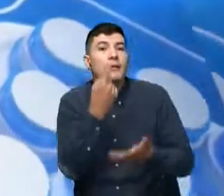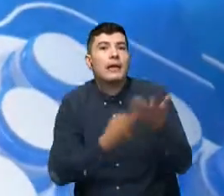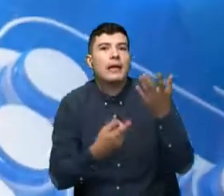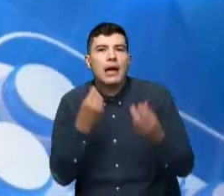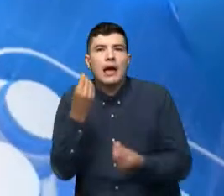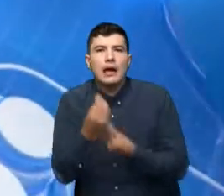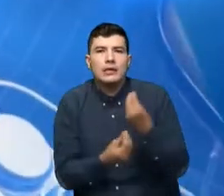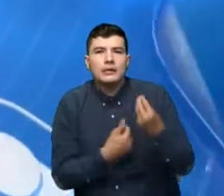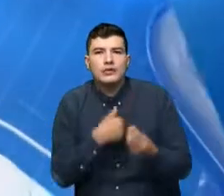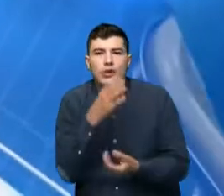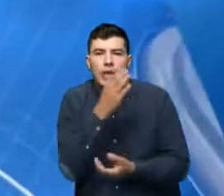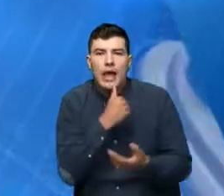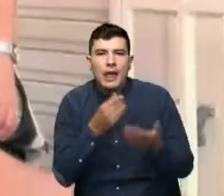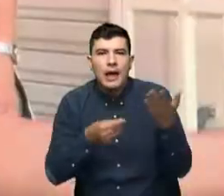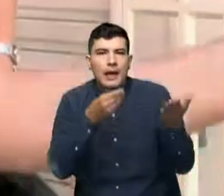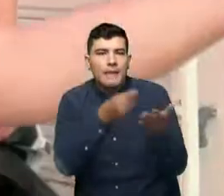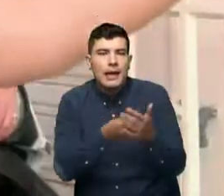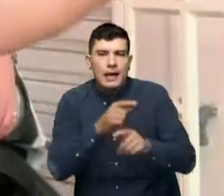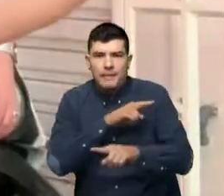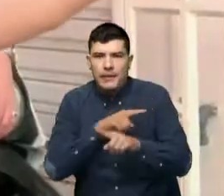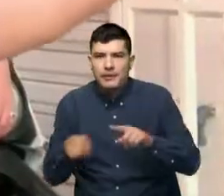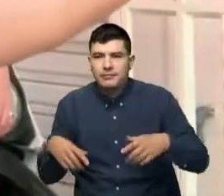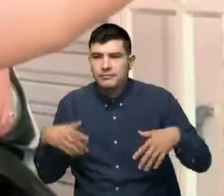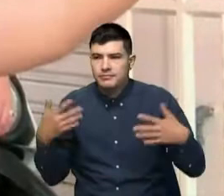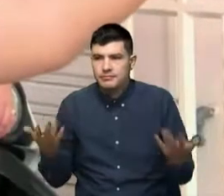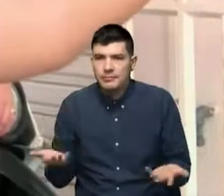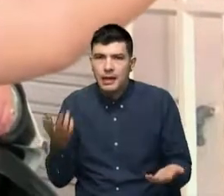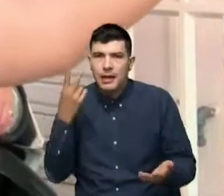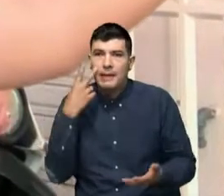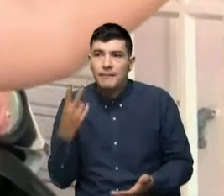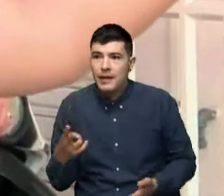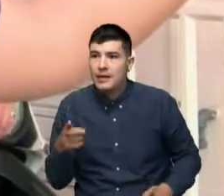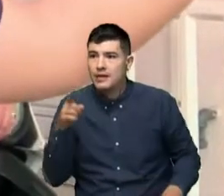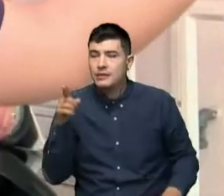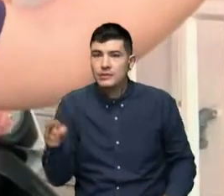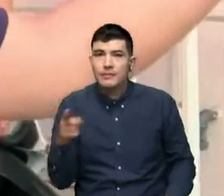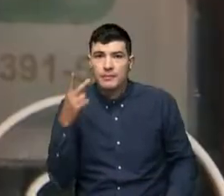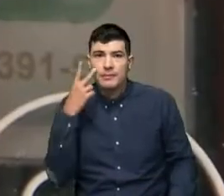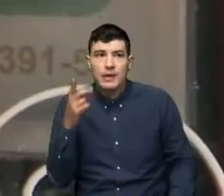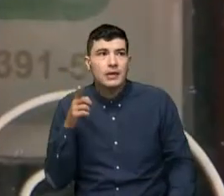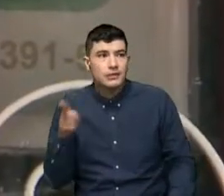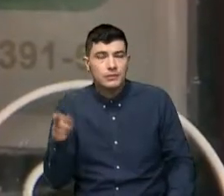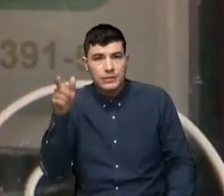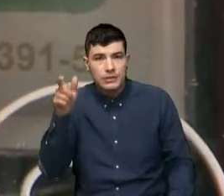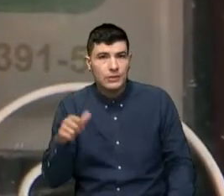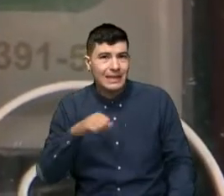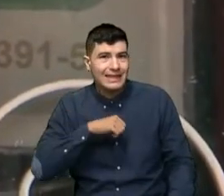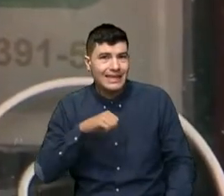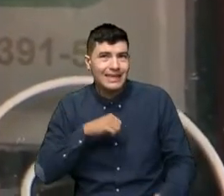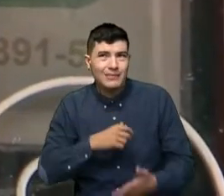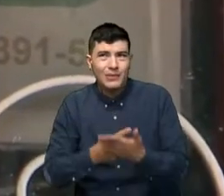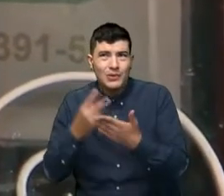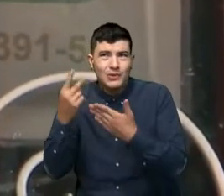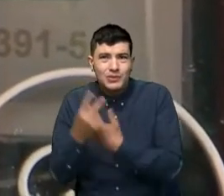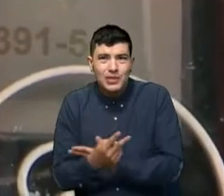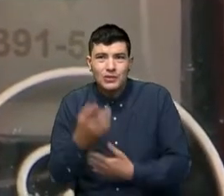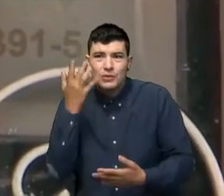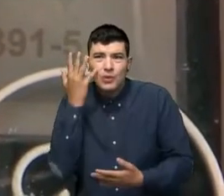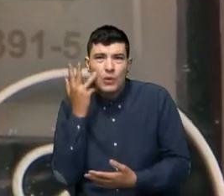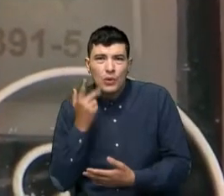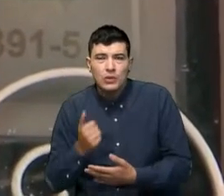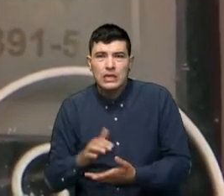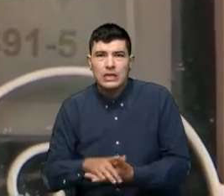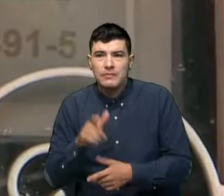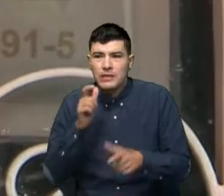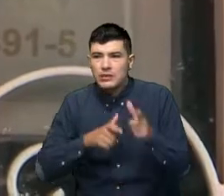sí pero sin embargo vemos que tienen proyectos diariamente siguen